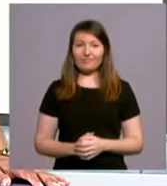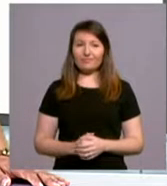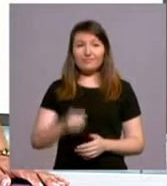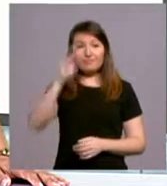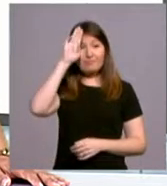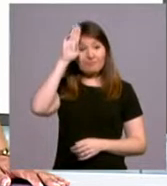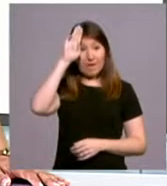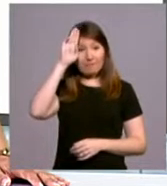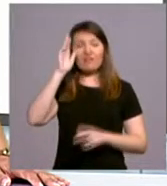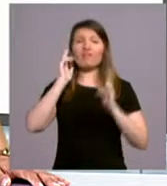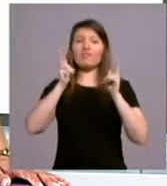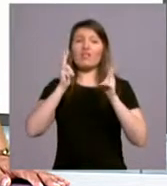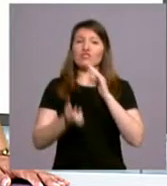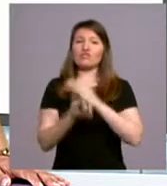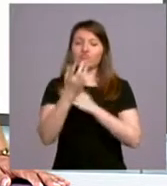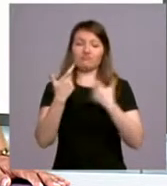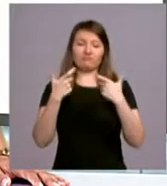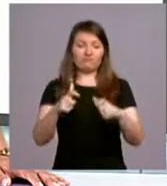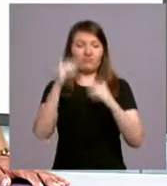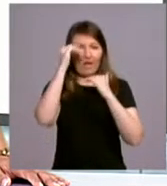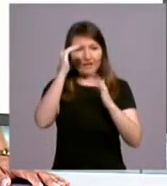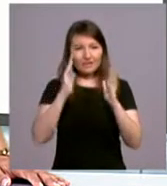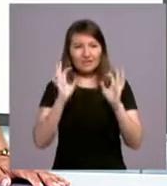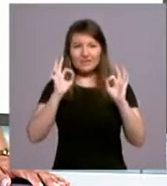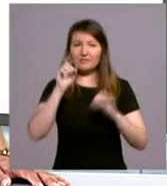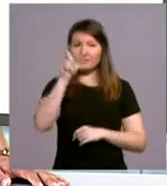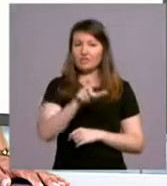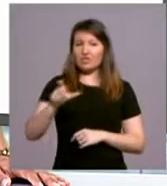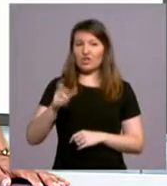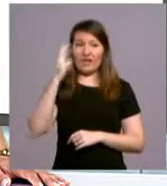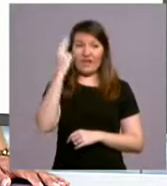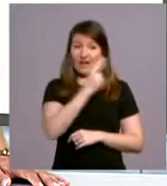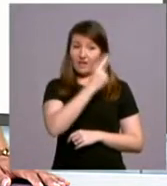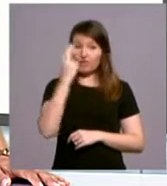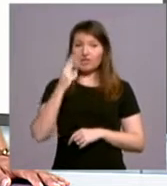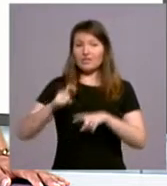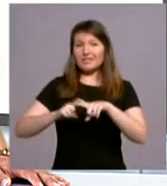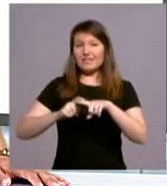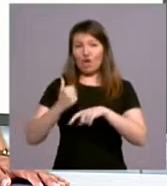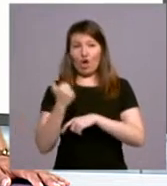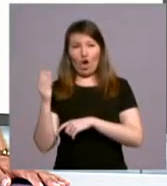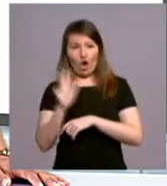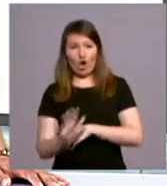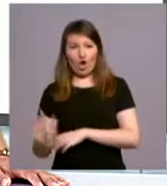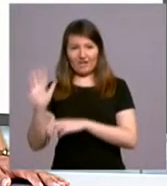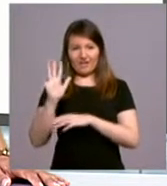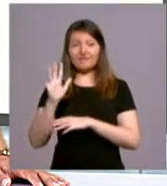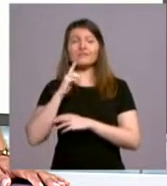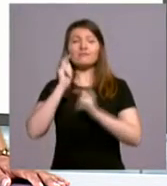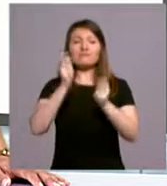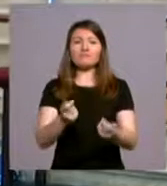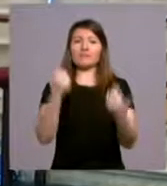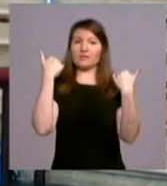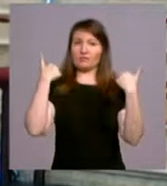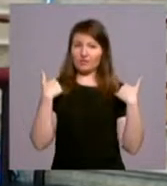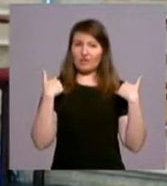El Papa Francisco ha creado un ordinariato para los fieles católicos orientales en España y ha nombrado ordinario a Monseñor Carlos Osoro. El